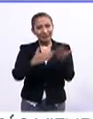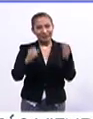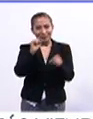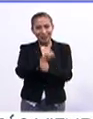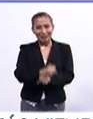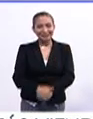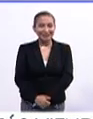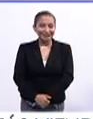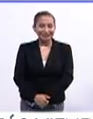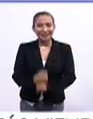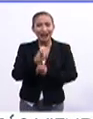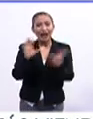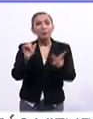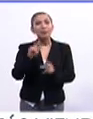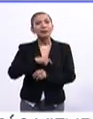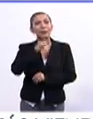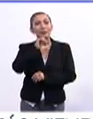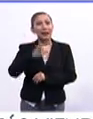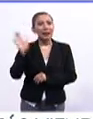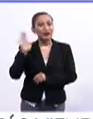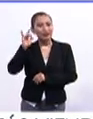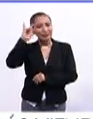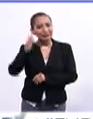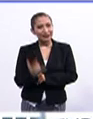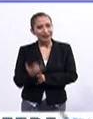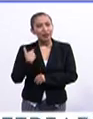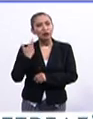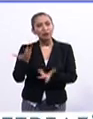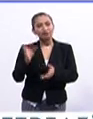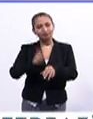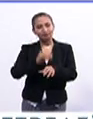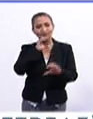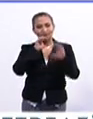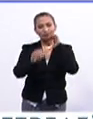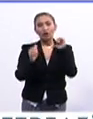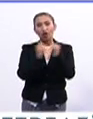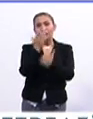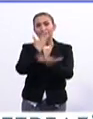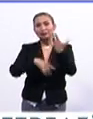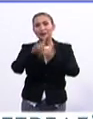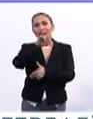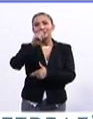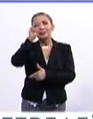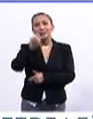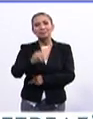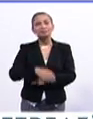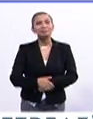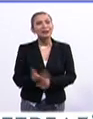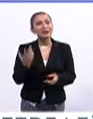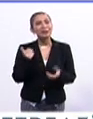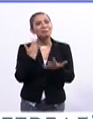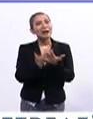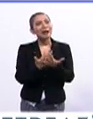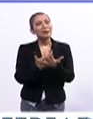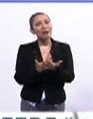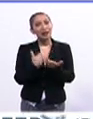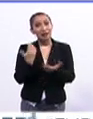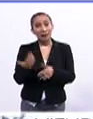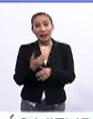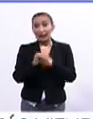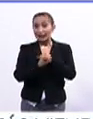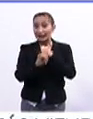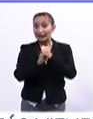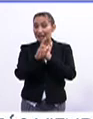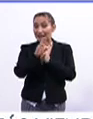de semana. Así es, Omar, nos despedimos también de Griselda Yebra, quien nos permite comunicarnos a través de la lengua de señas mexicana, y los esperamos en nuestras